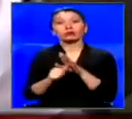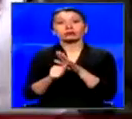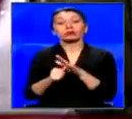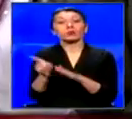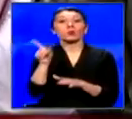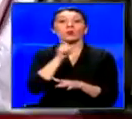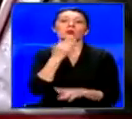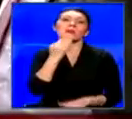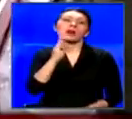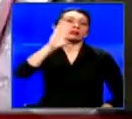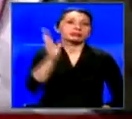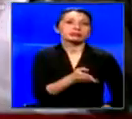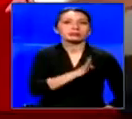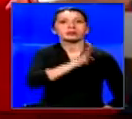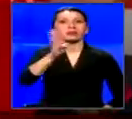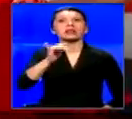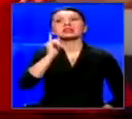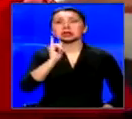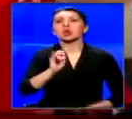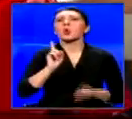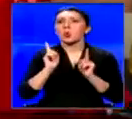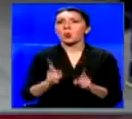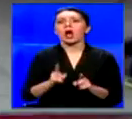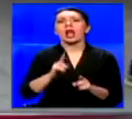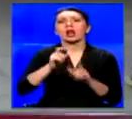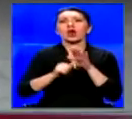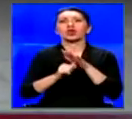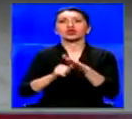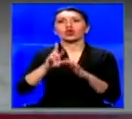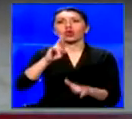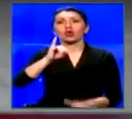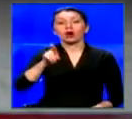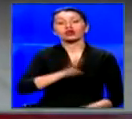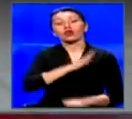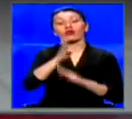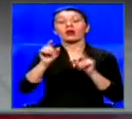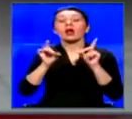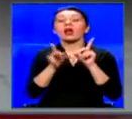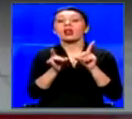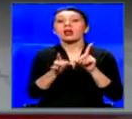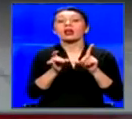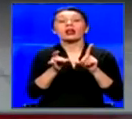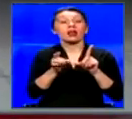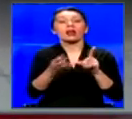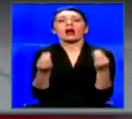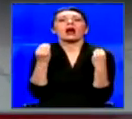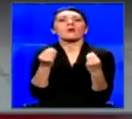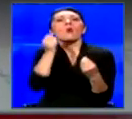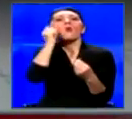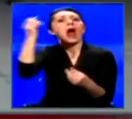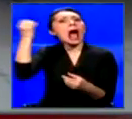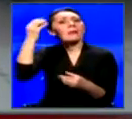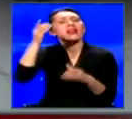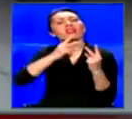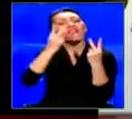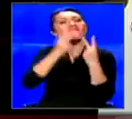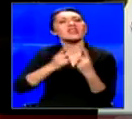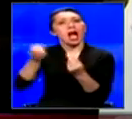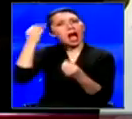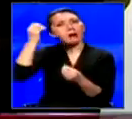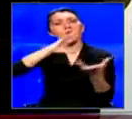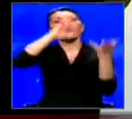finalmente decidieron no ir. Si lo hizo el concejal Rojas, fuimos a Linares entonces a preguntarle qué fue lo que aprendió en este viaje de